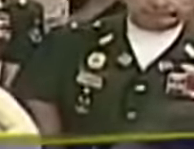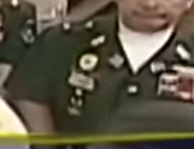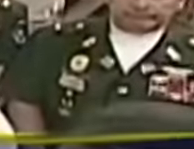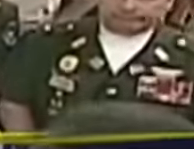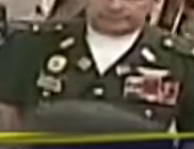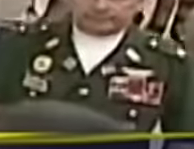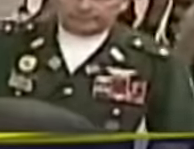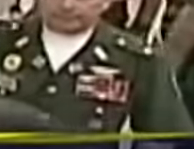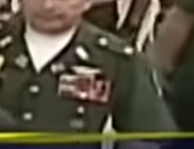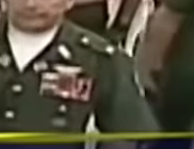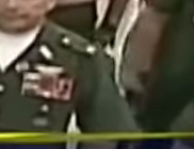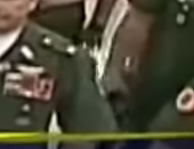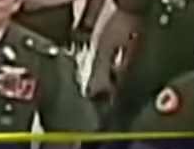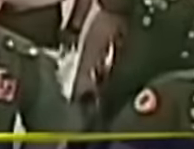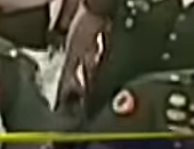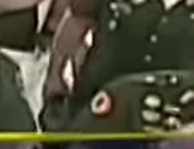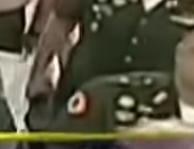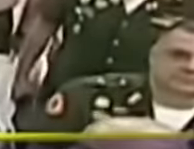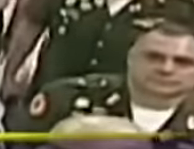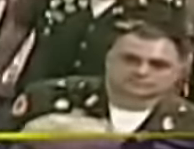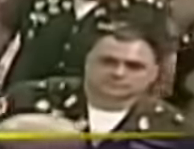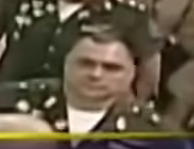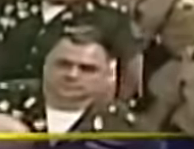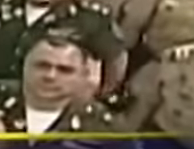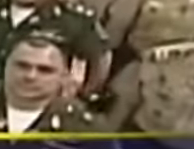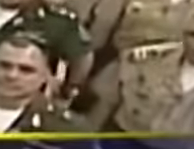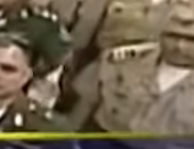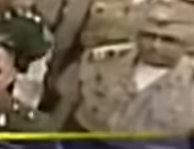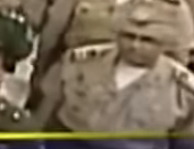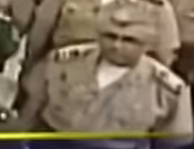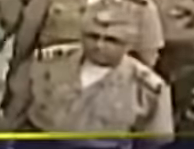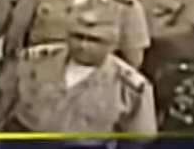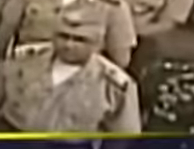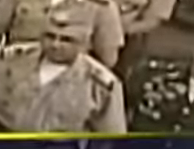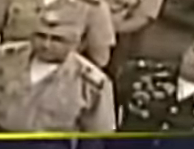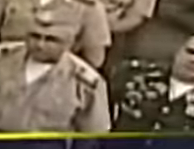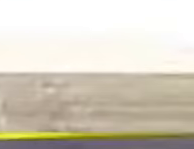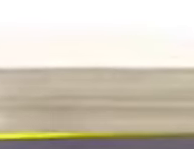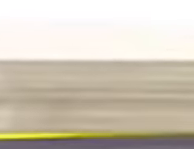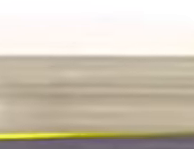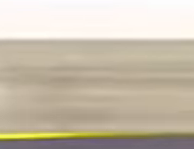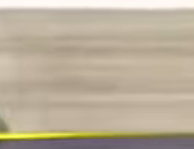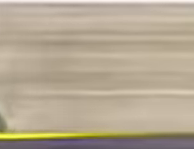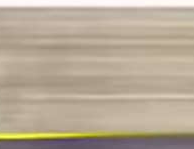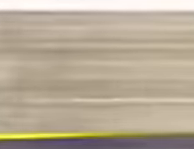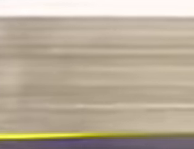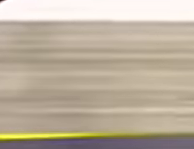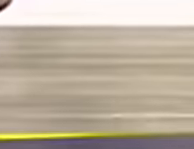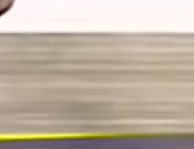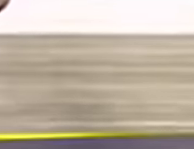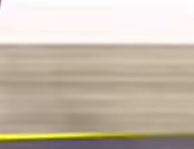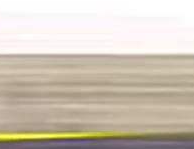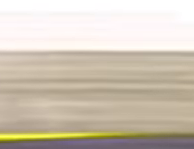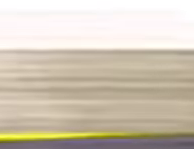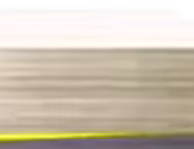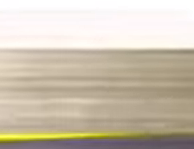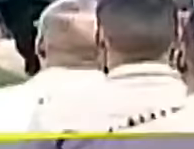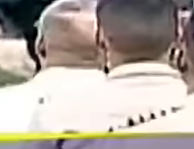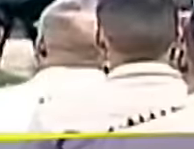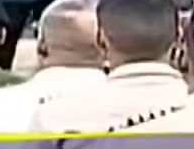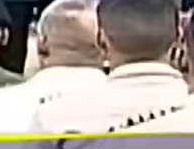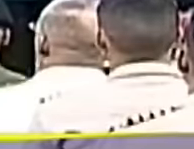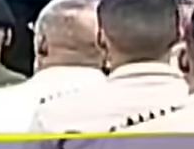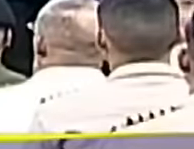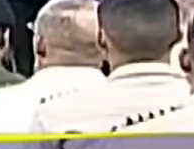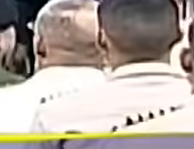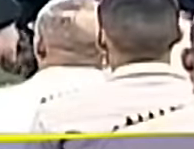bonita ciudad consagrada, porque esta noche tú eres Caracas la homenajeada. Y